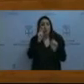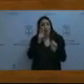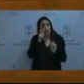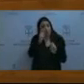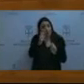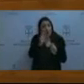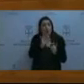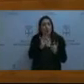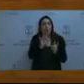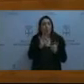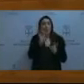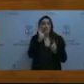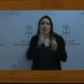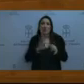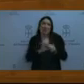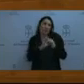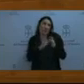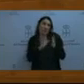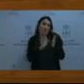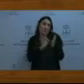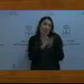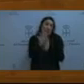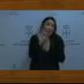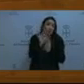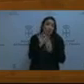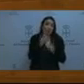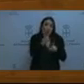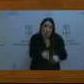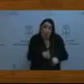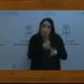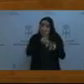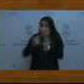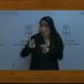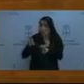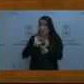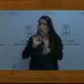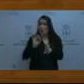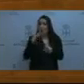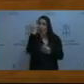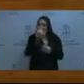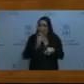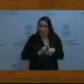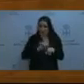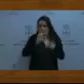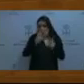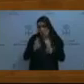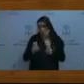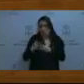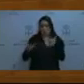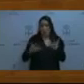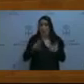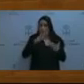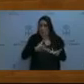vinculadas con sectores de servicios o nuevos cultivos o incluso nuevas razas. Hoy hemos evolucionado